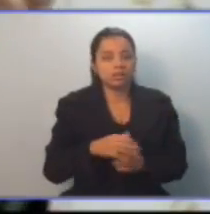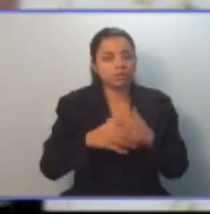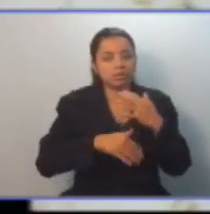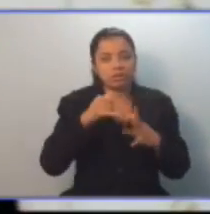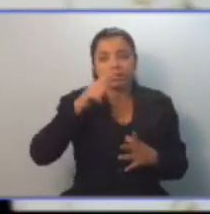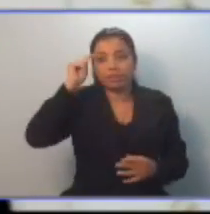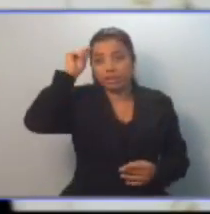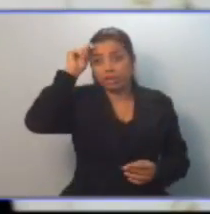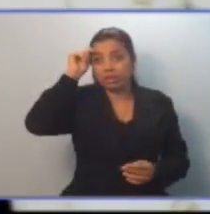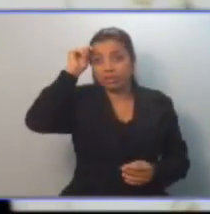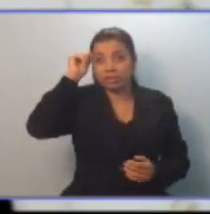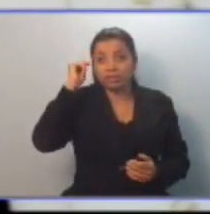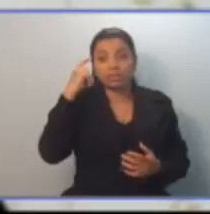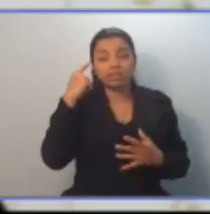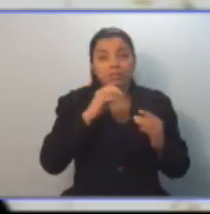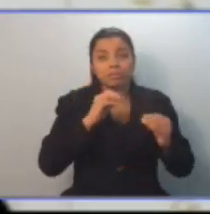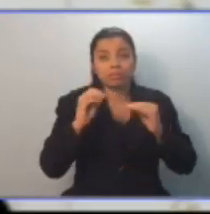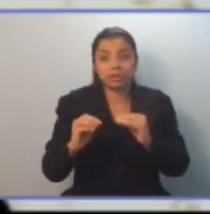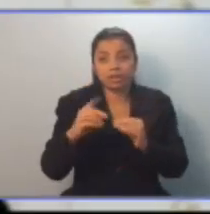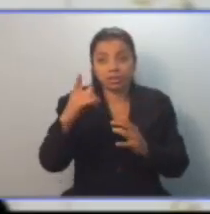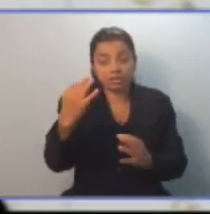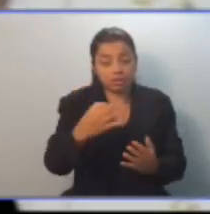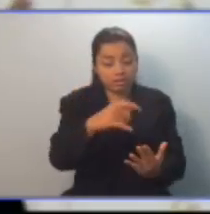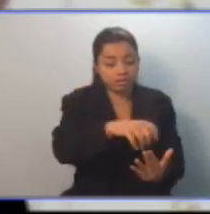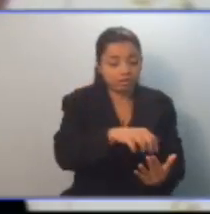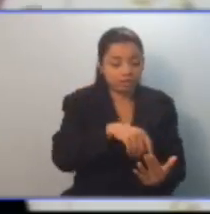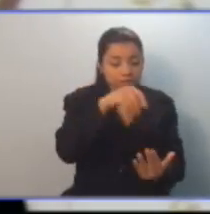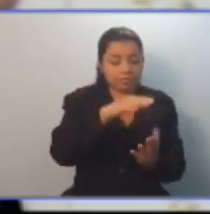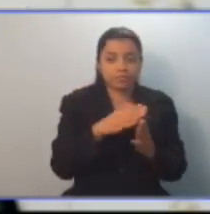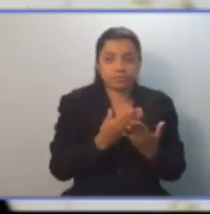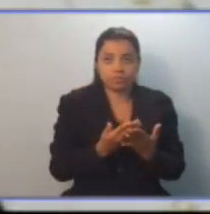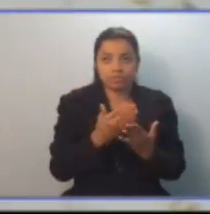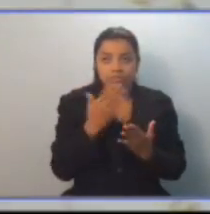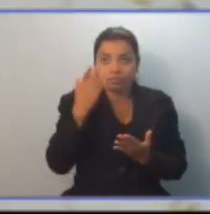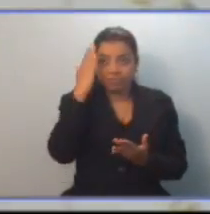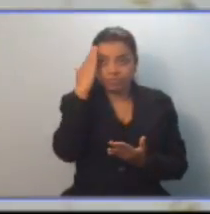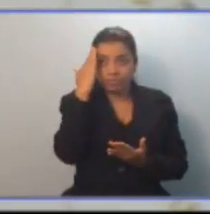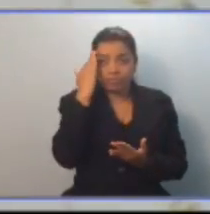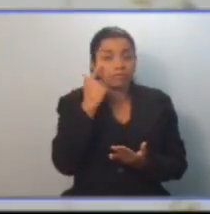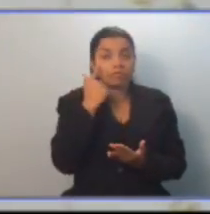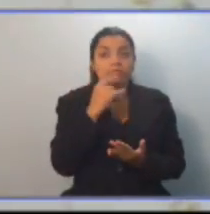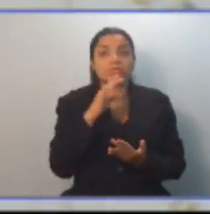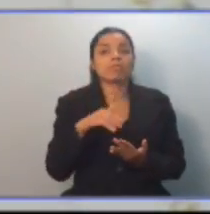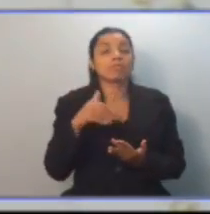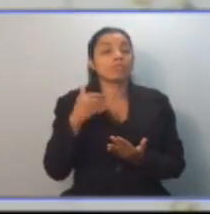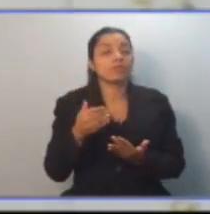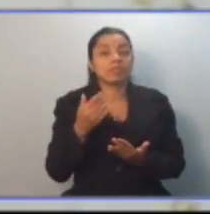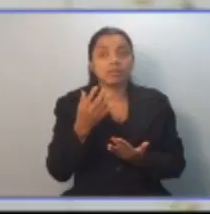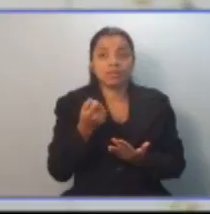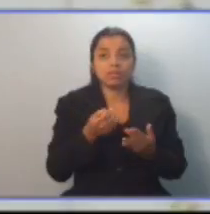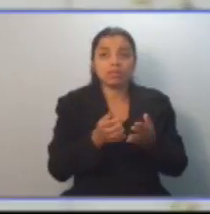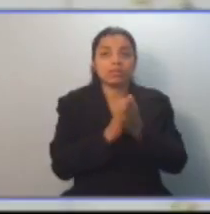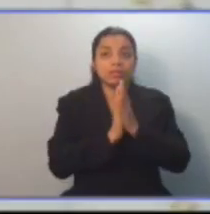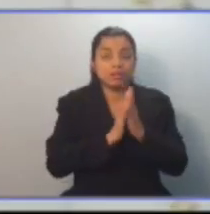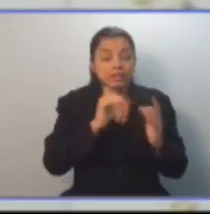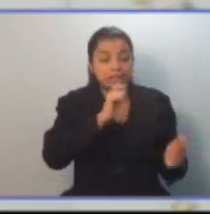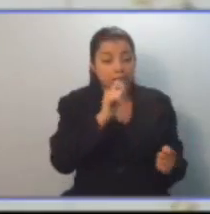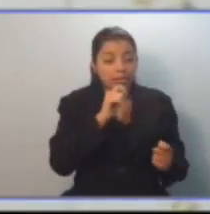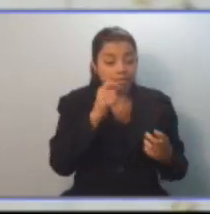porque para responder a nivel práctico tendría que tener el expediente y saber si eso se ha dado, para ver qué es lo que han pedido en las demandas